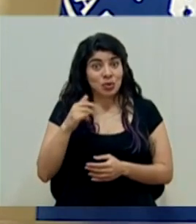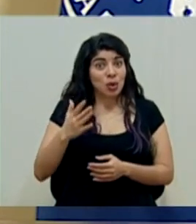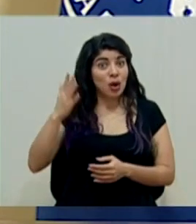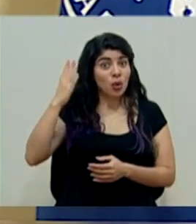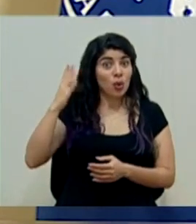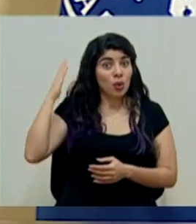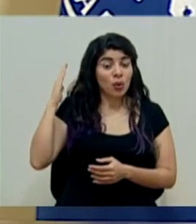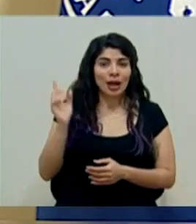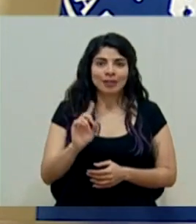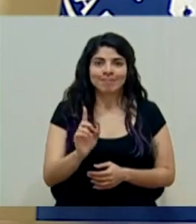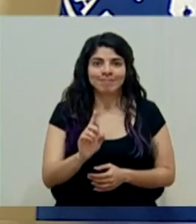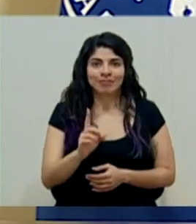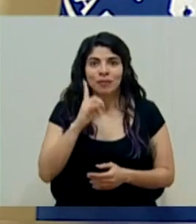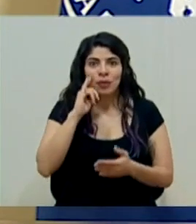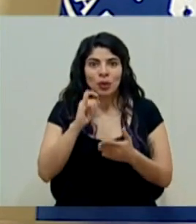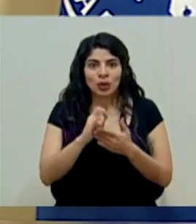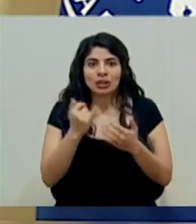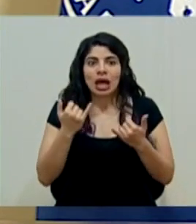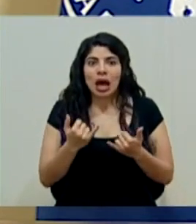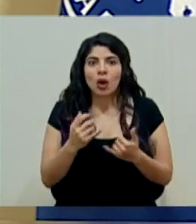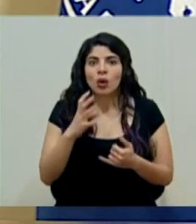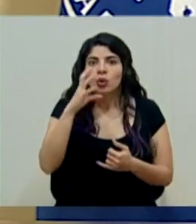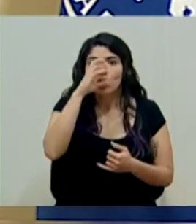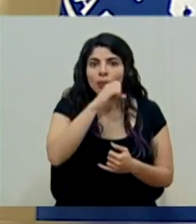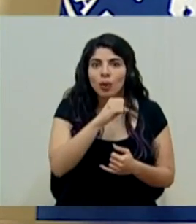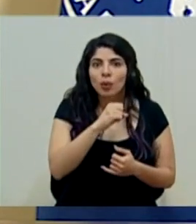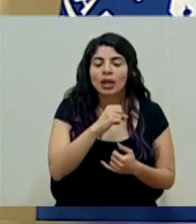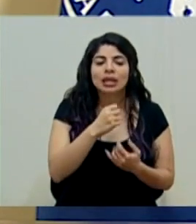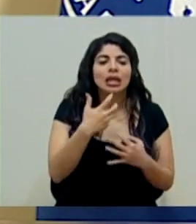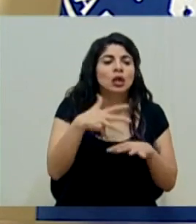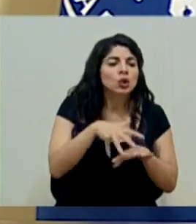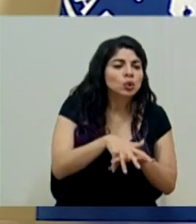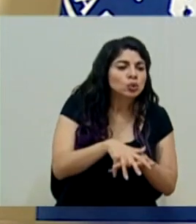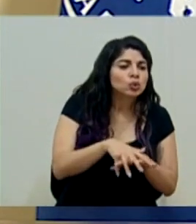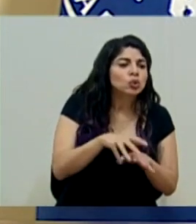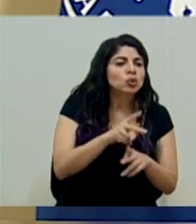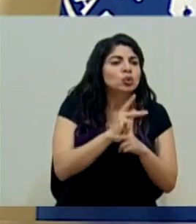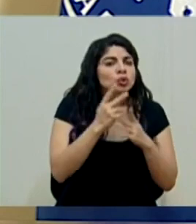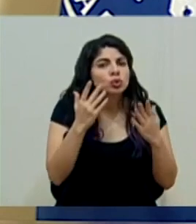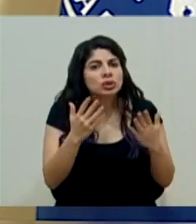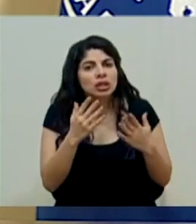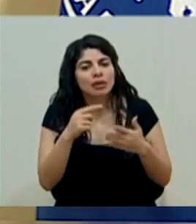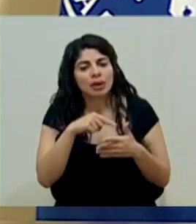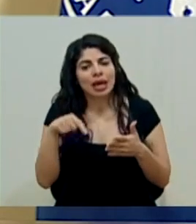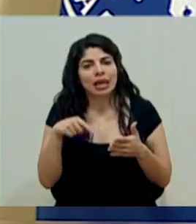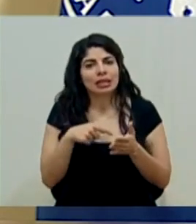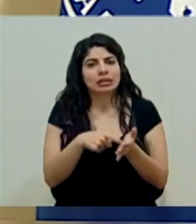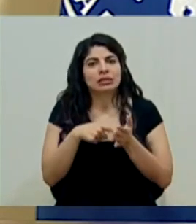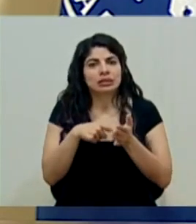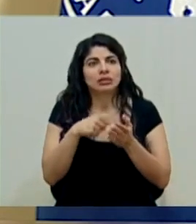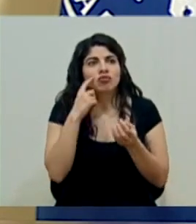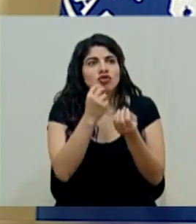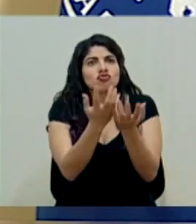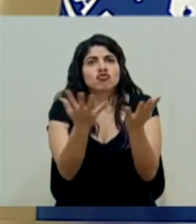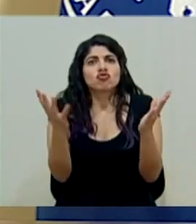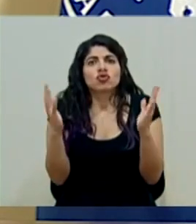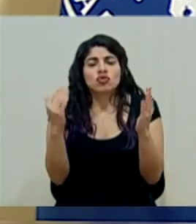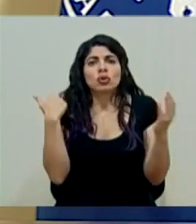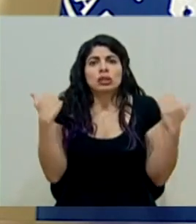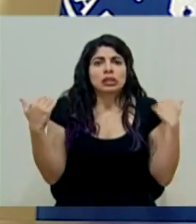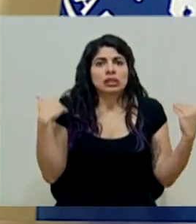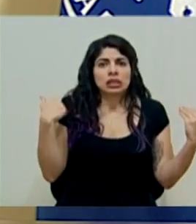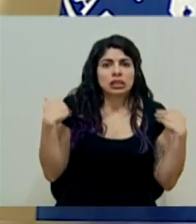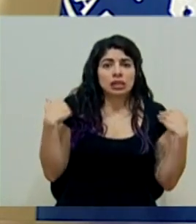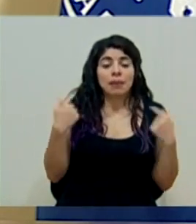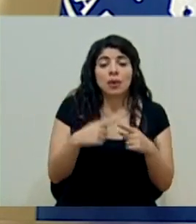atrás. Por eso se contemplan otras cosas como la inclusión, la sostenibilidad, otras dimensiones. Pero a la larga también, la última